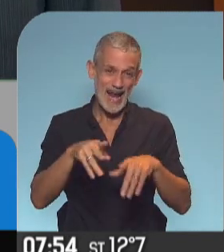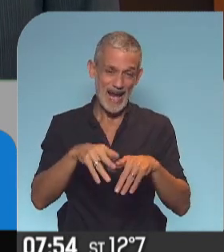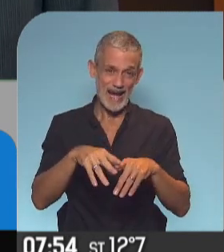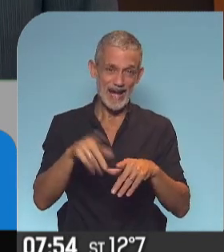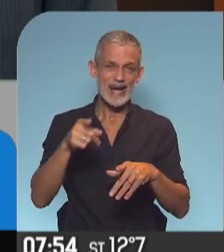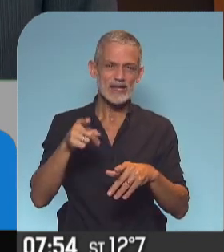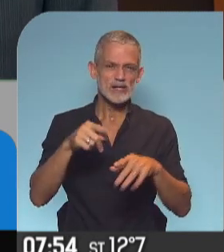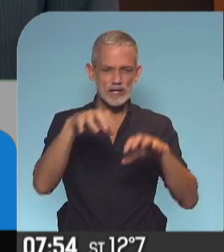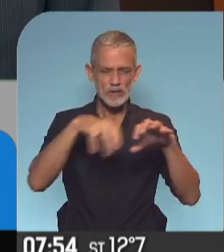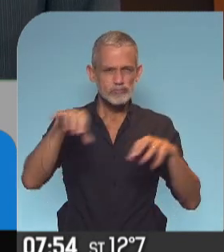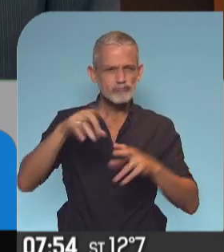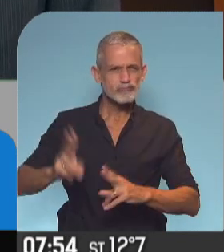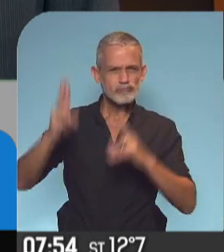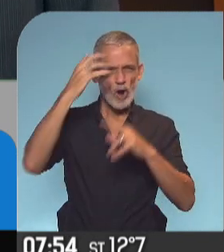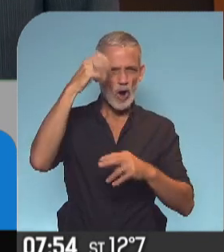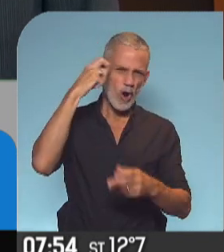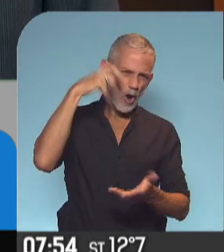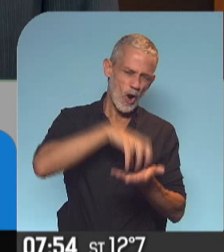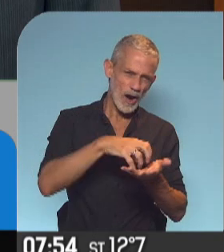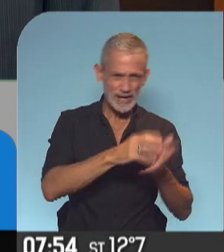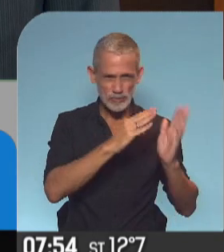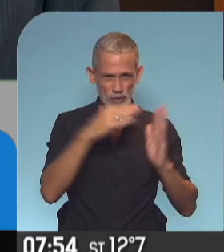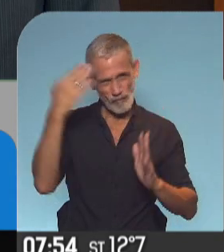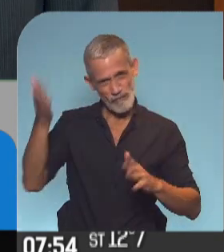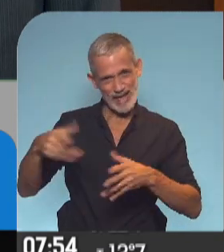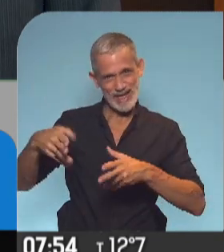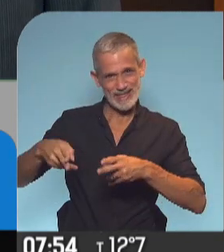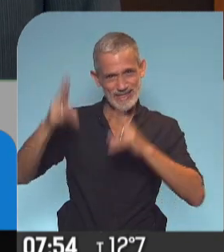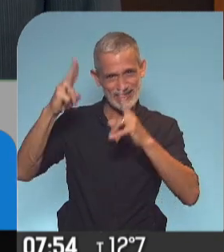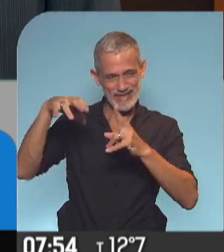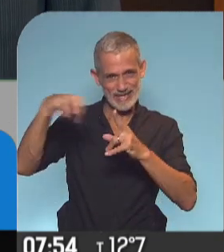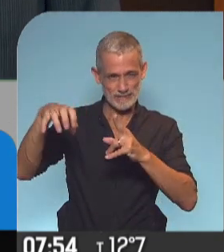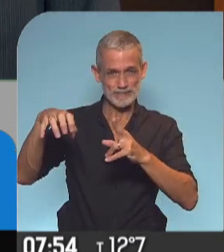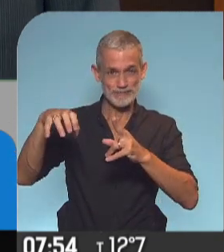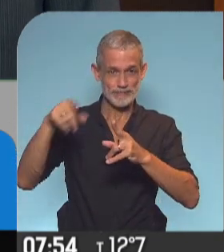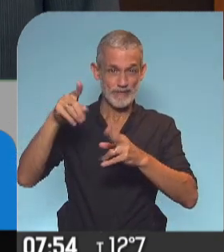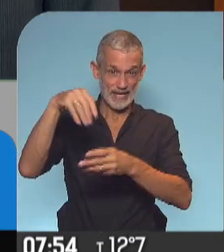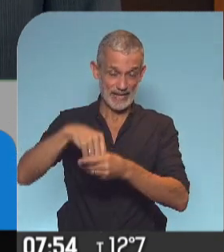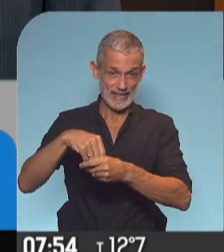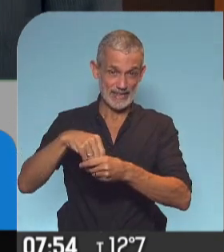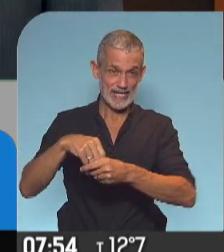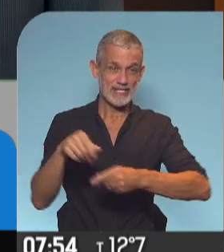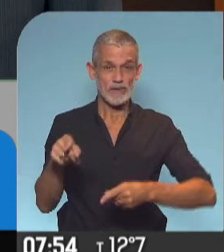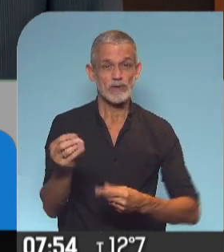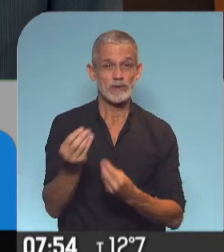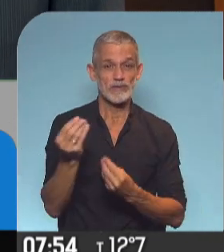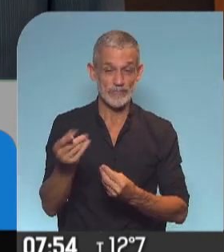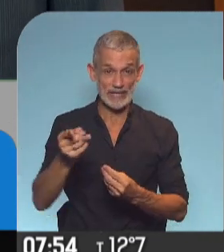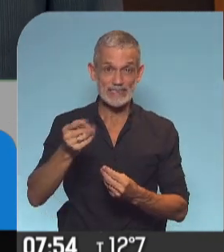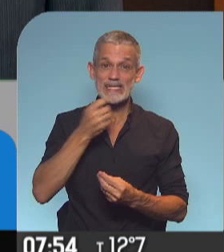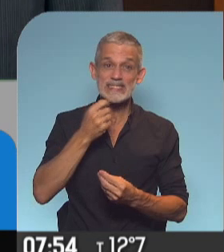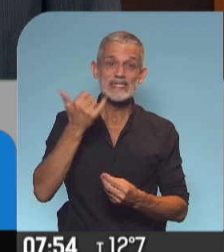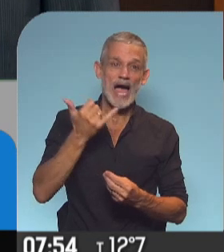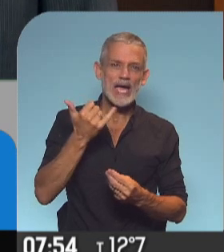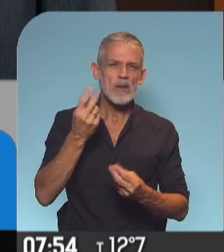anexo de la cámara de diputados- alguien edificio está enfrente del congreso si tienen unos pesos en el